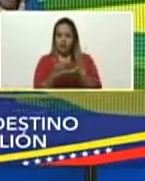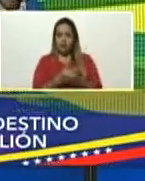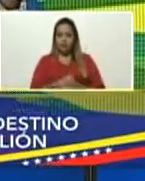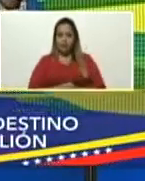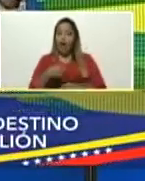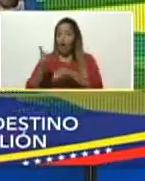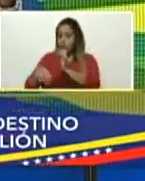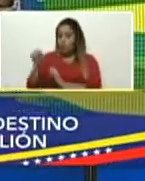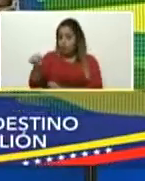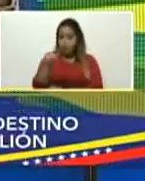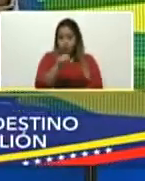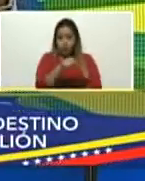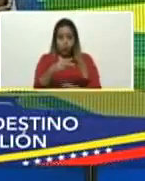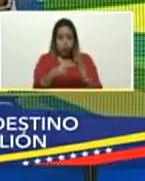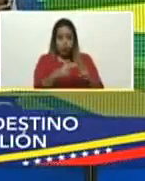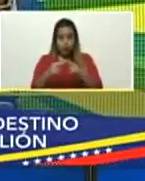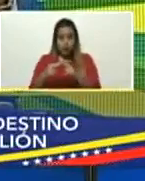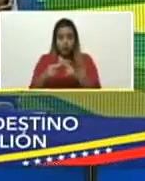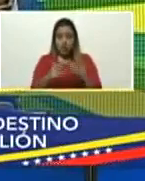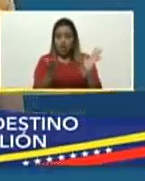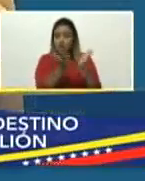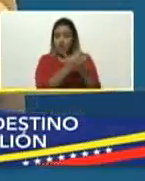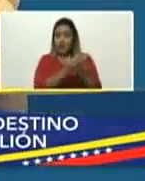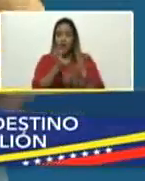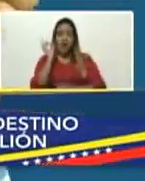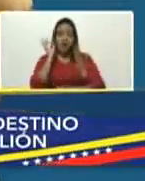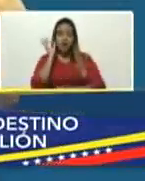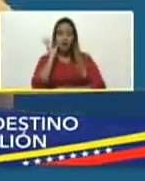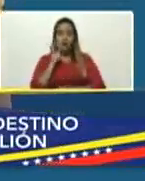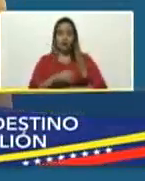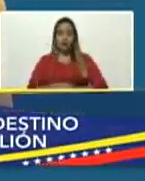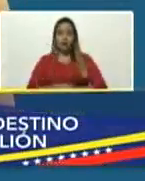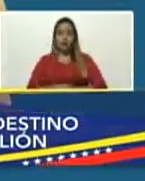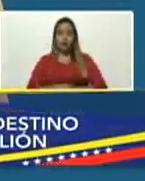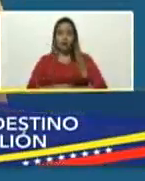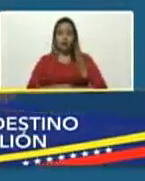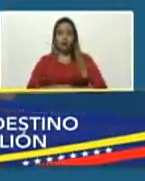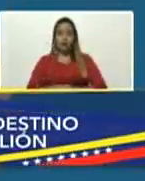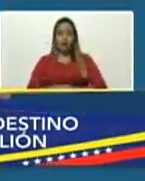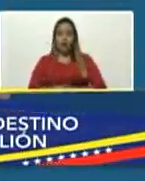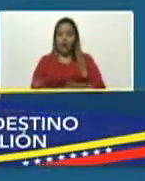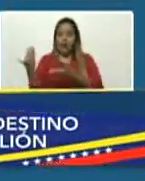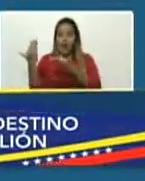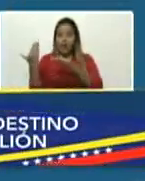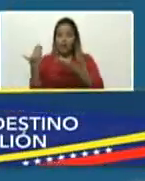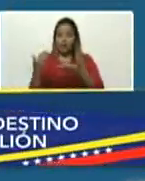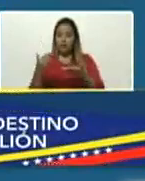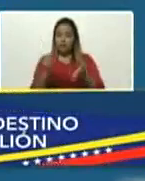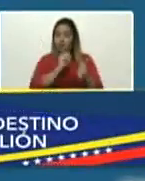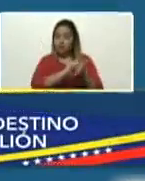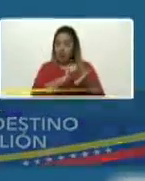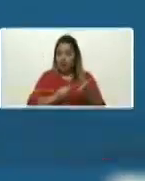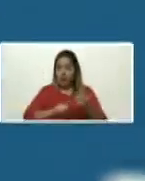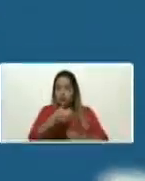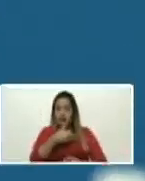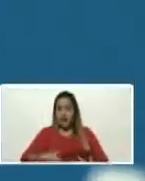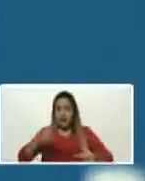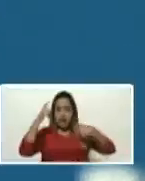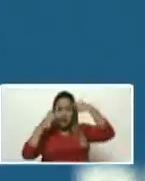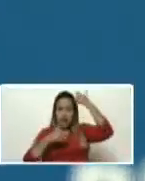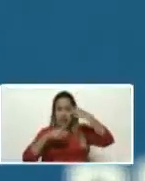Algunos sí, ¿verdad? El libro azul. Este libro lo había escrito el comandante Hugo Chávez en el